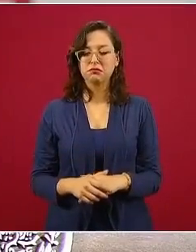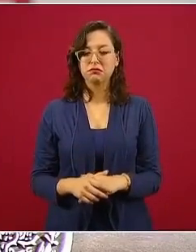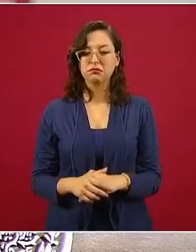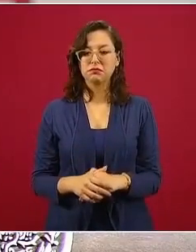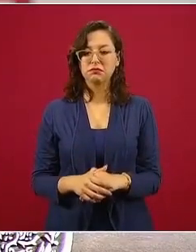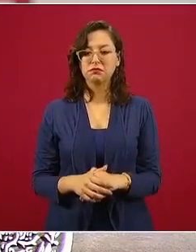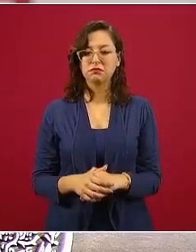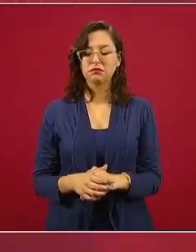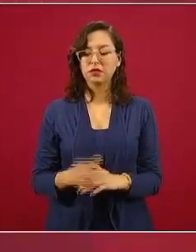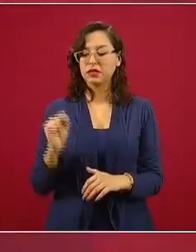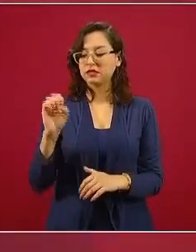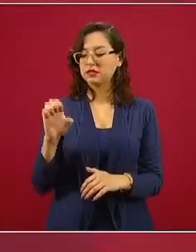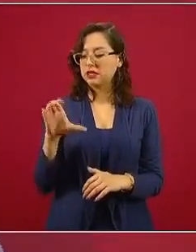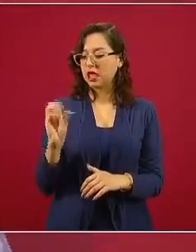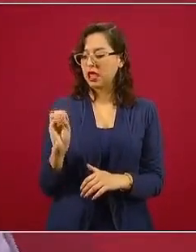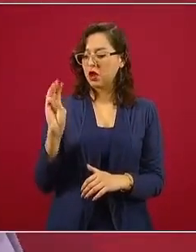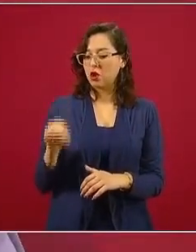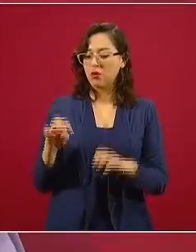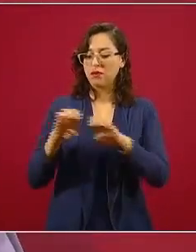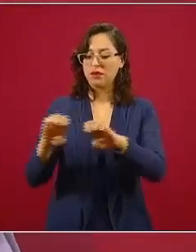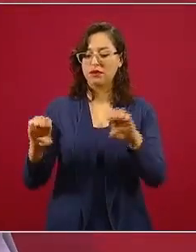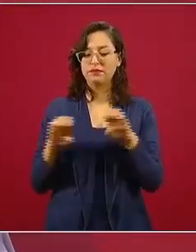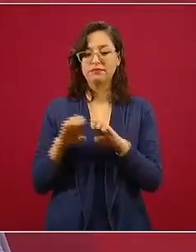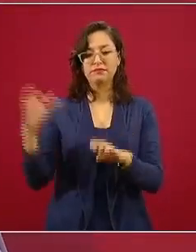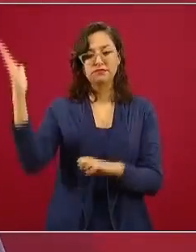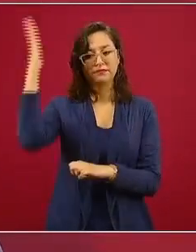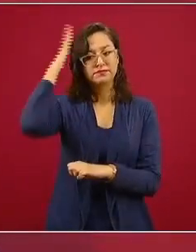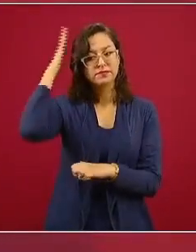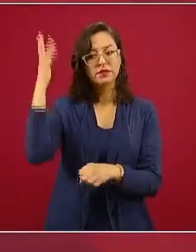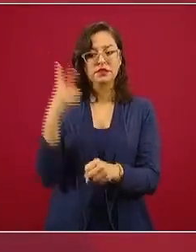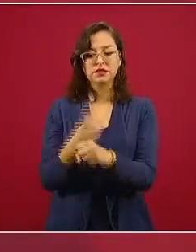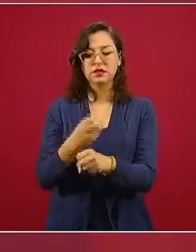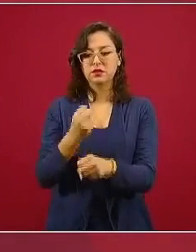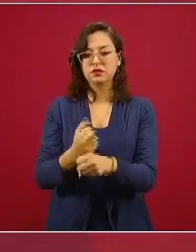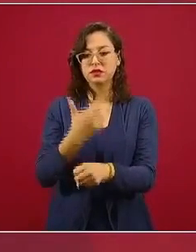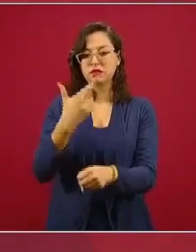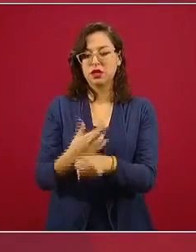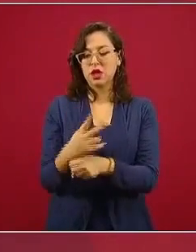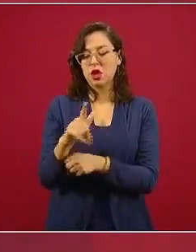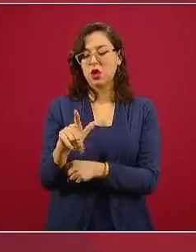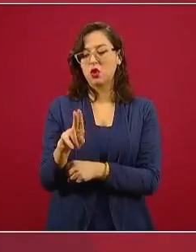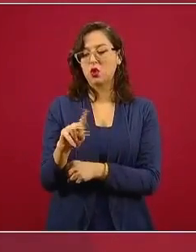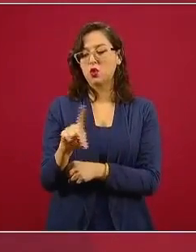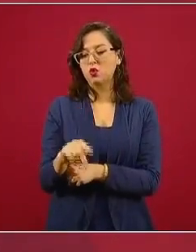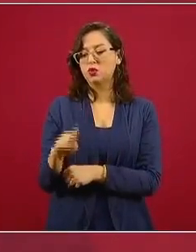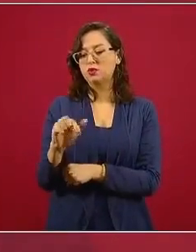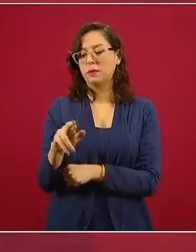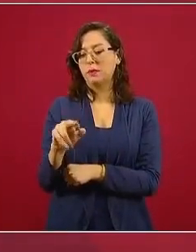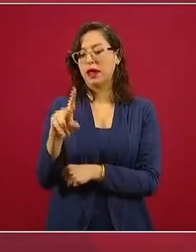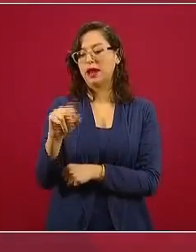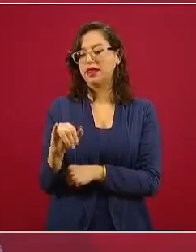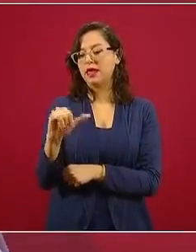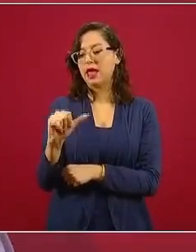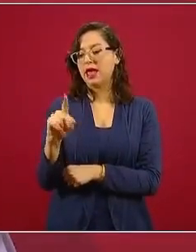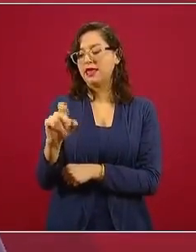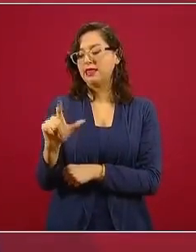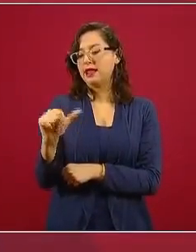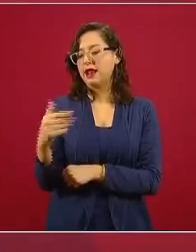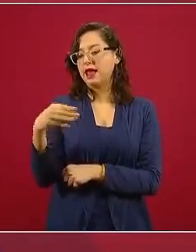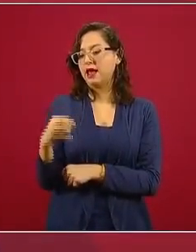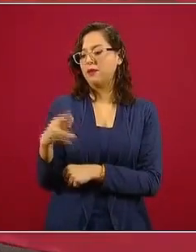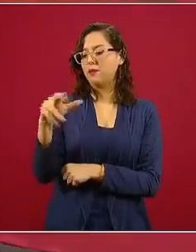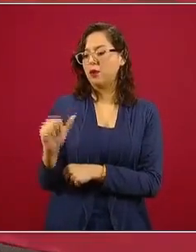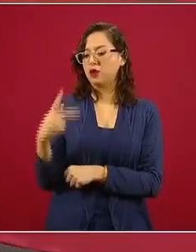equipo de la Secretaría de Economía, encabezado por la subsecretaria Luz María de la Mora, todo su equipo y todos los